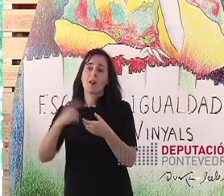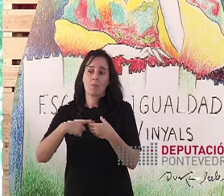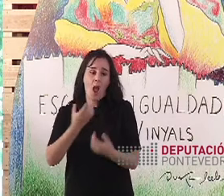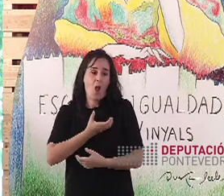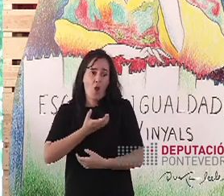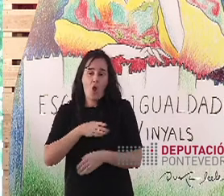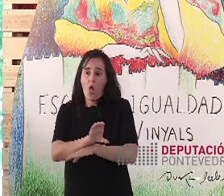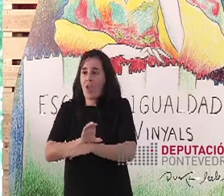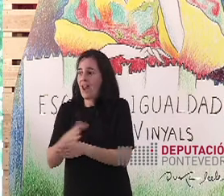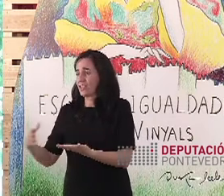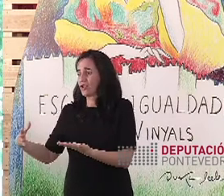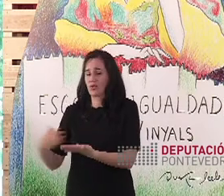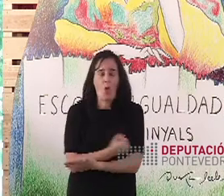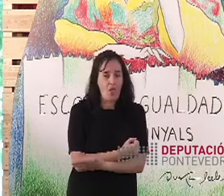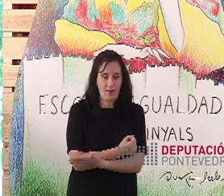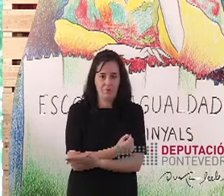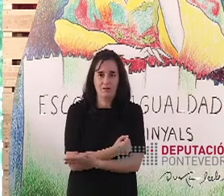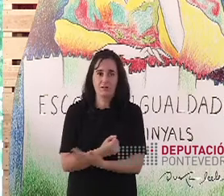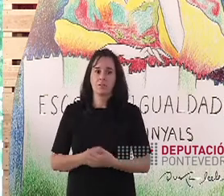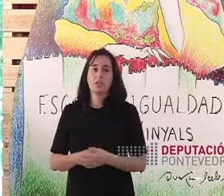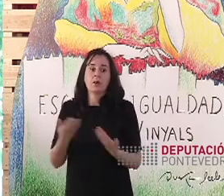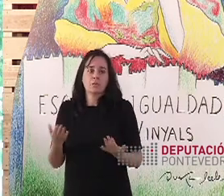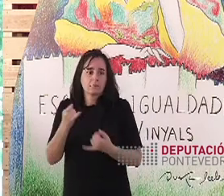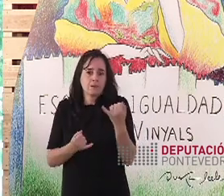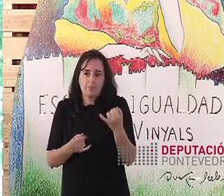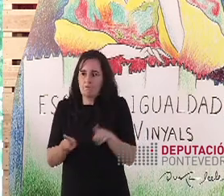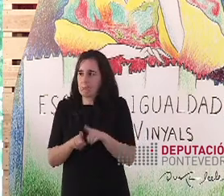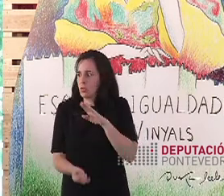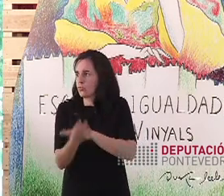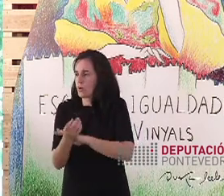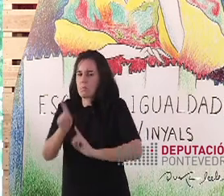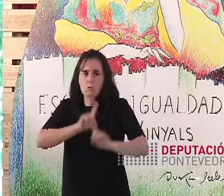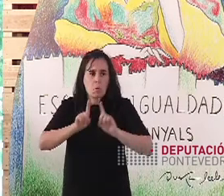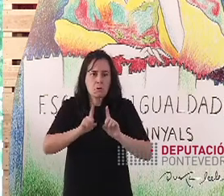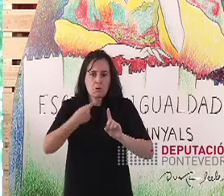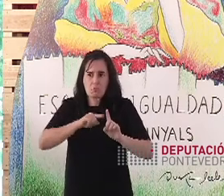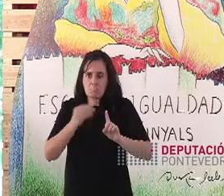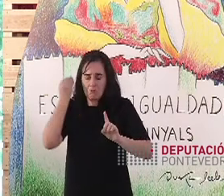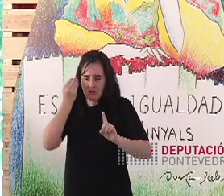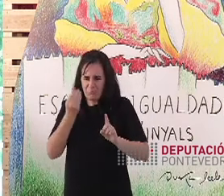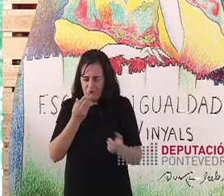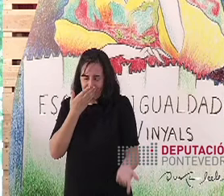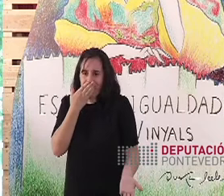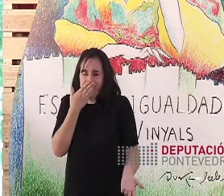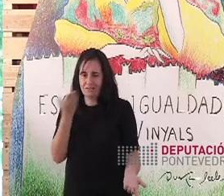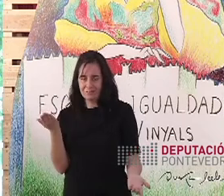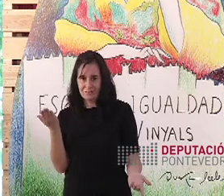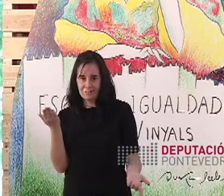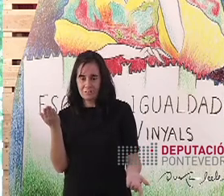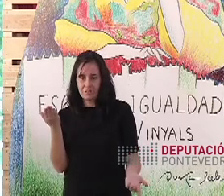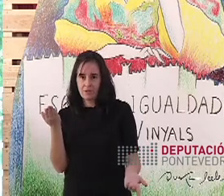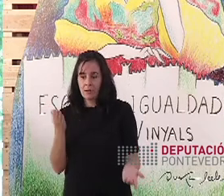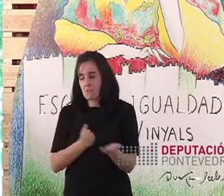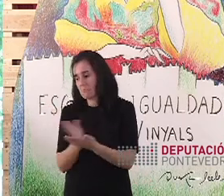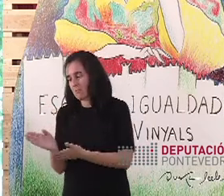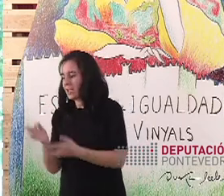estar inmersos no que podría ser esa actuación. Entón, claro, se producen cousas que tú dices, pero como é posible? Pois, é dicir, por un lado se facía a